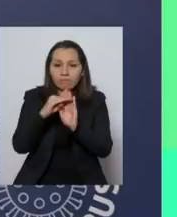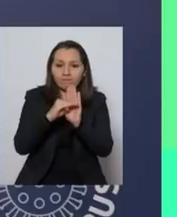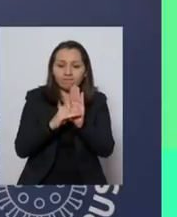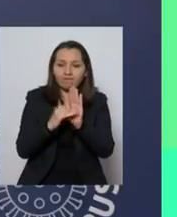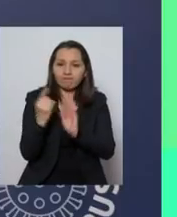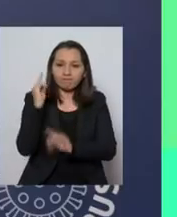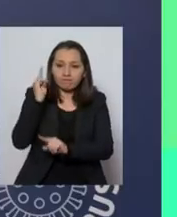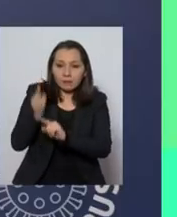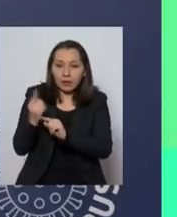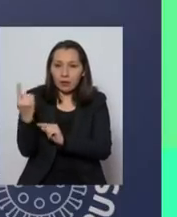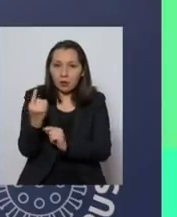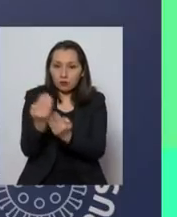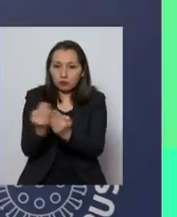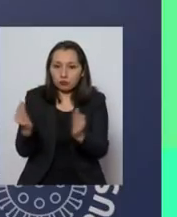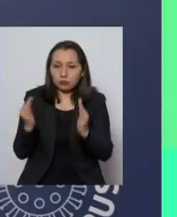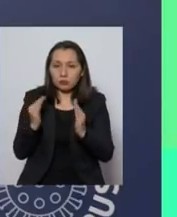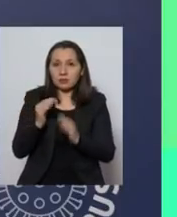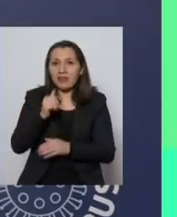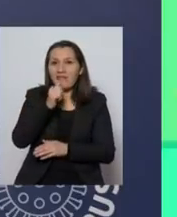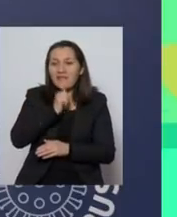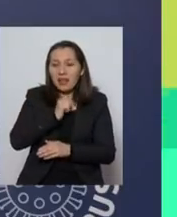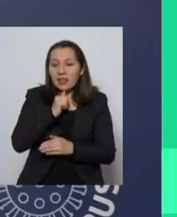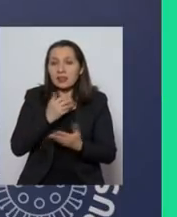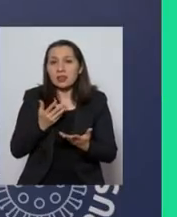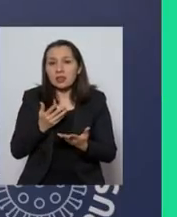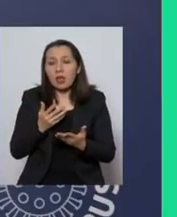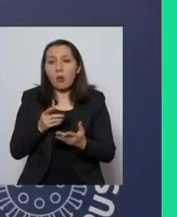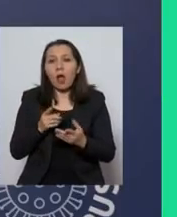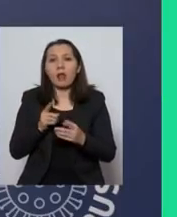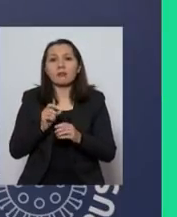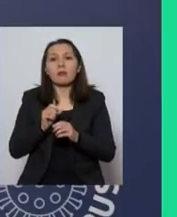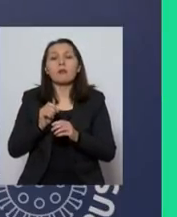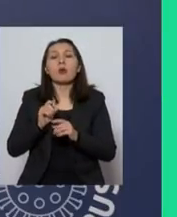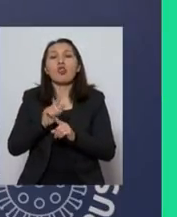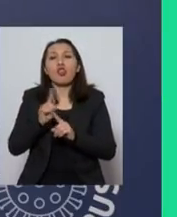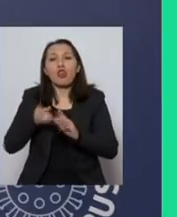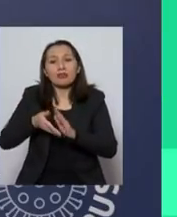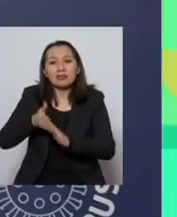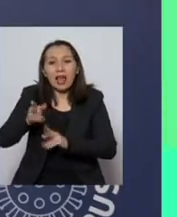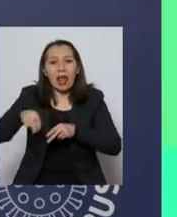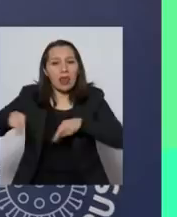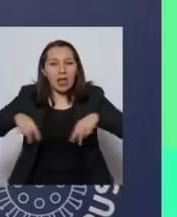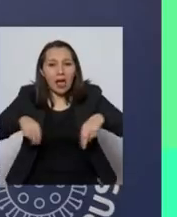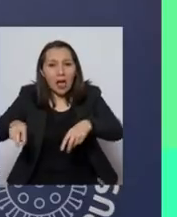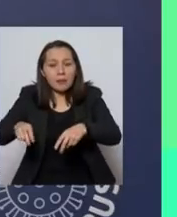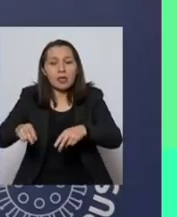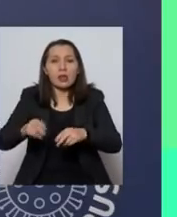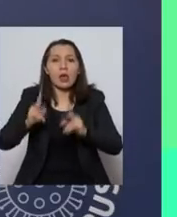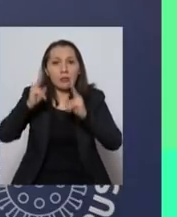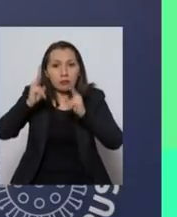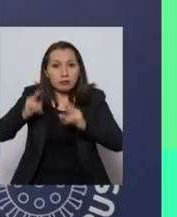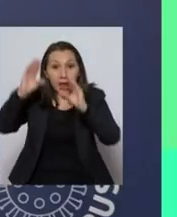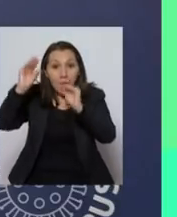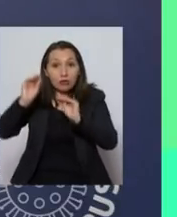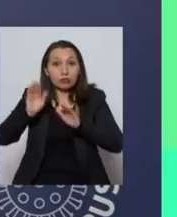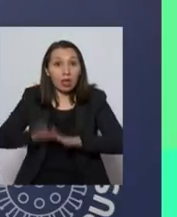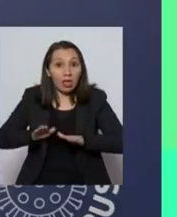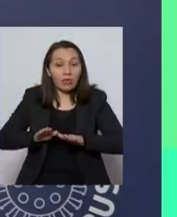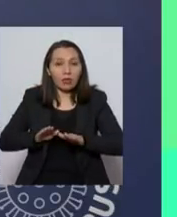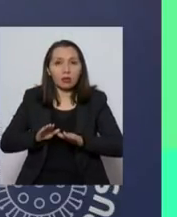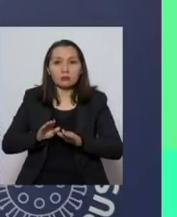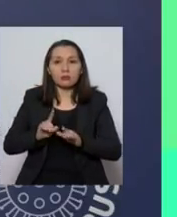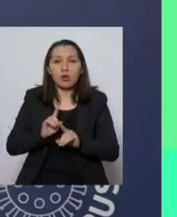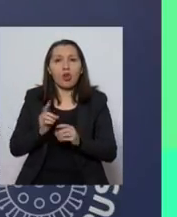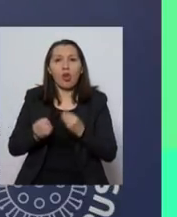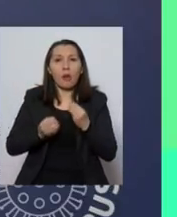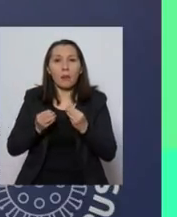de aislamiento, de falta de limitar la movilidad, de respetar el toque de queda, no están